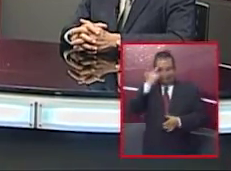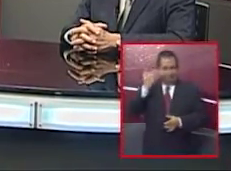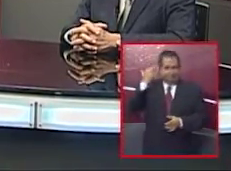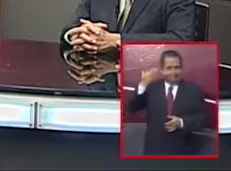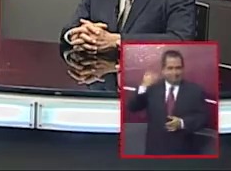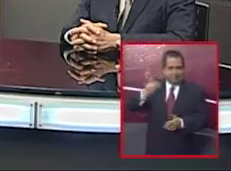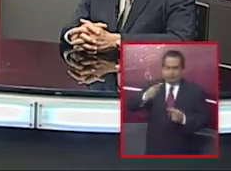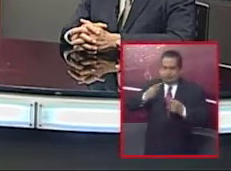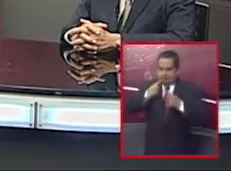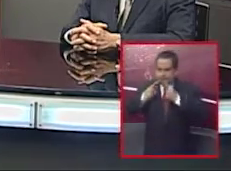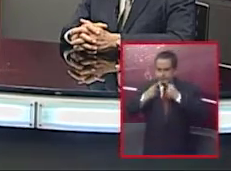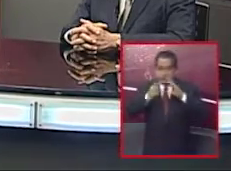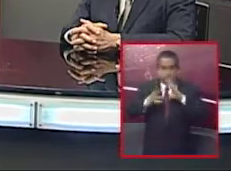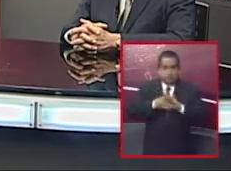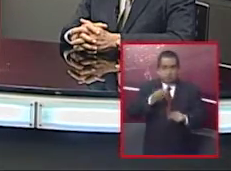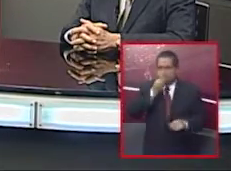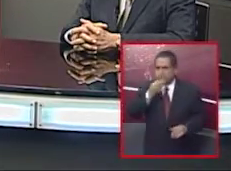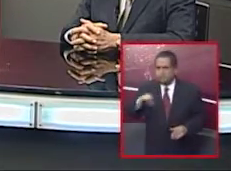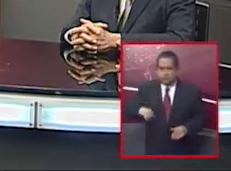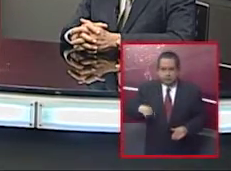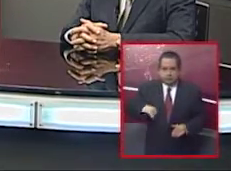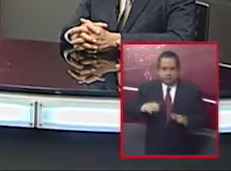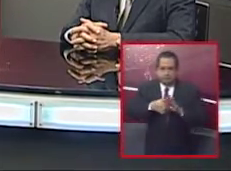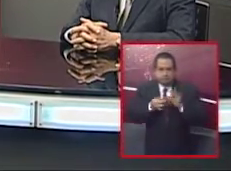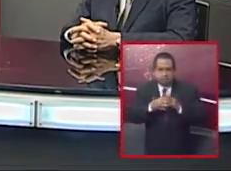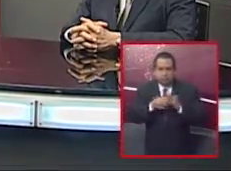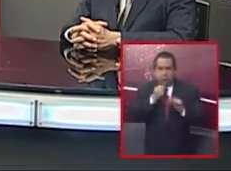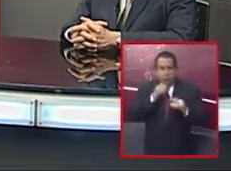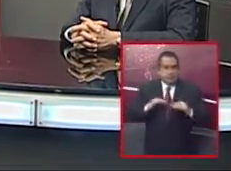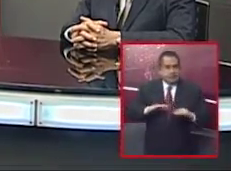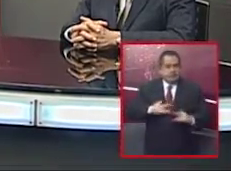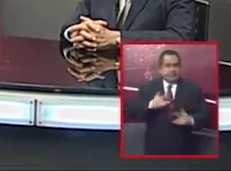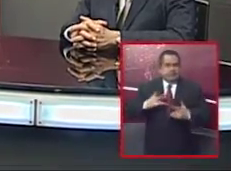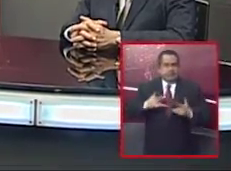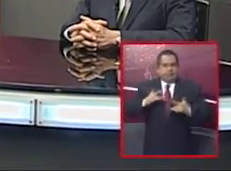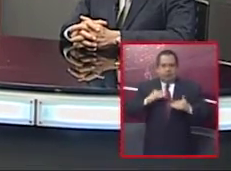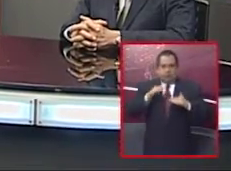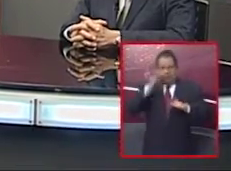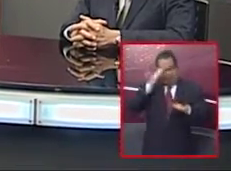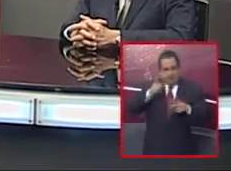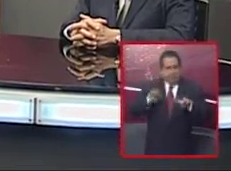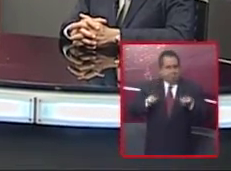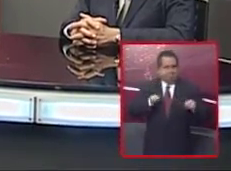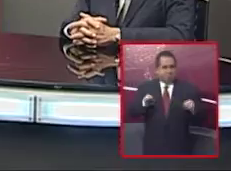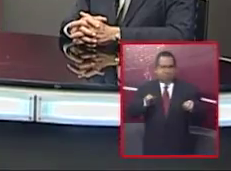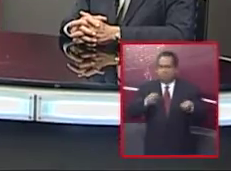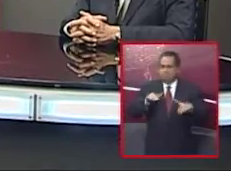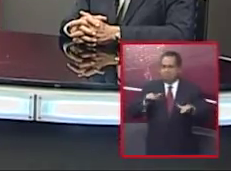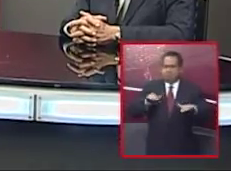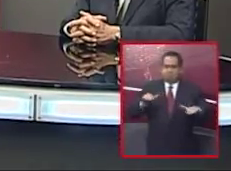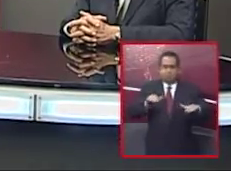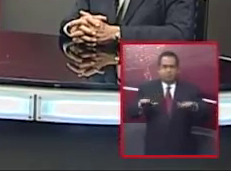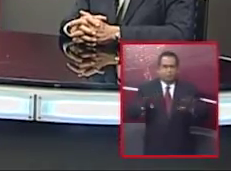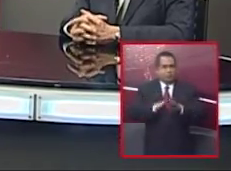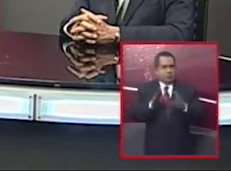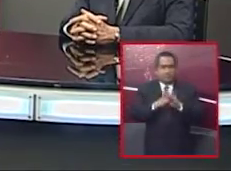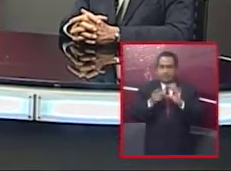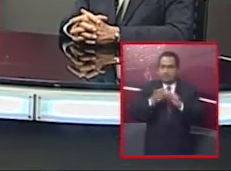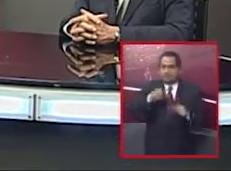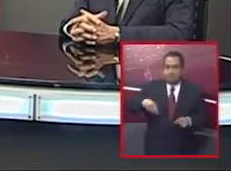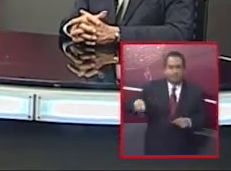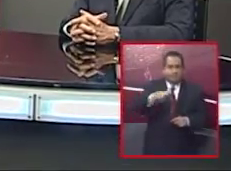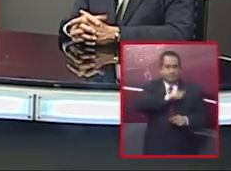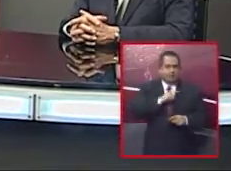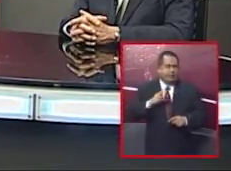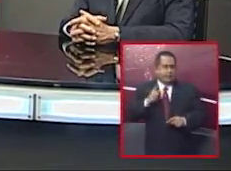los debates estuvieron muy interesantes, en algunos momentos muy encendidos. A usted le tocó ahí moderar, muy bien lo hizo el Pleno, todas las inquietudes de los